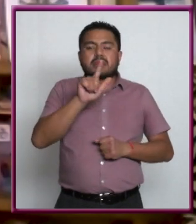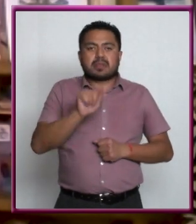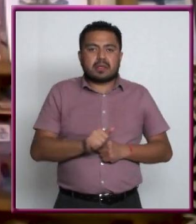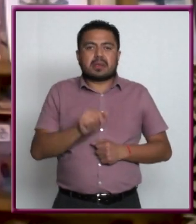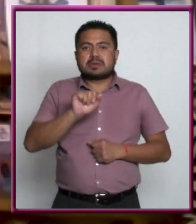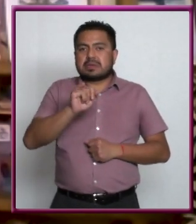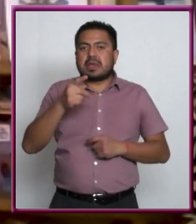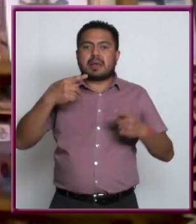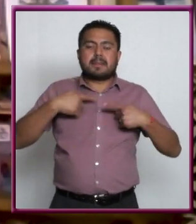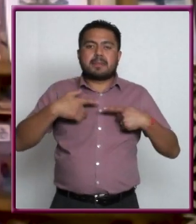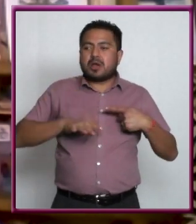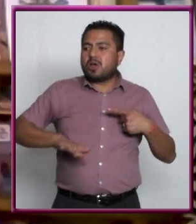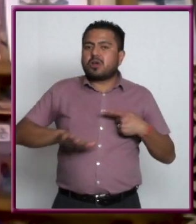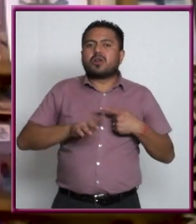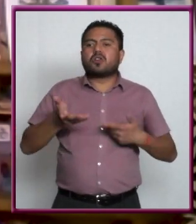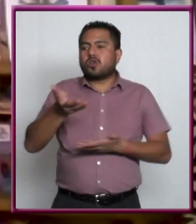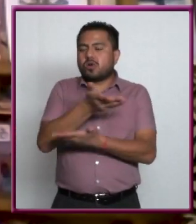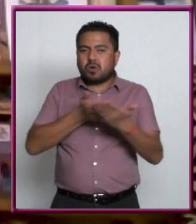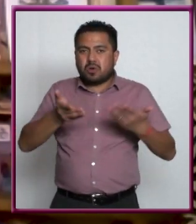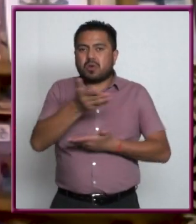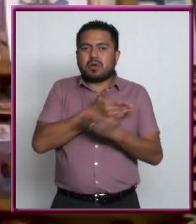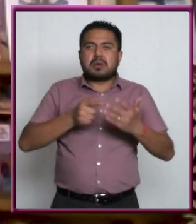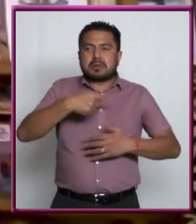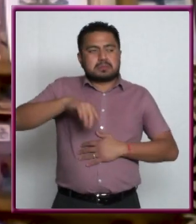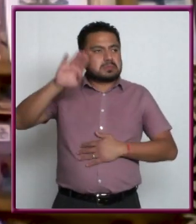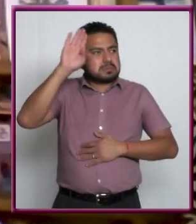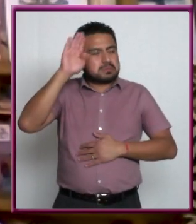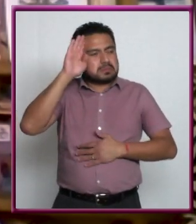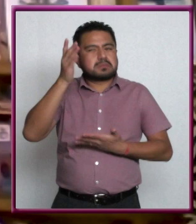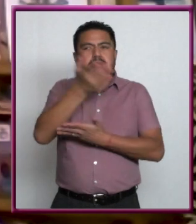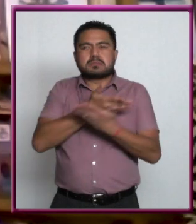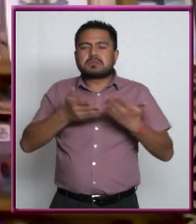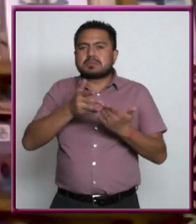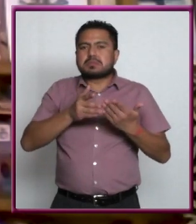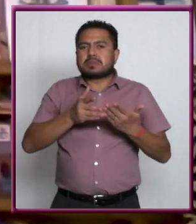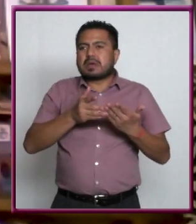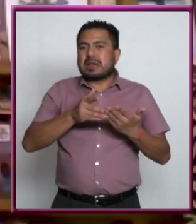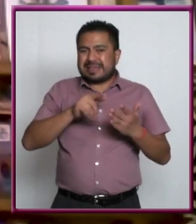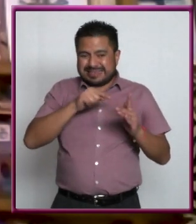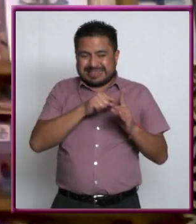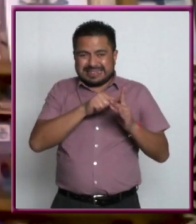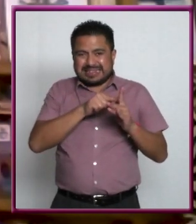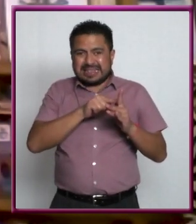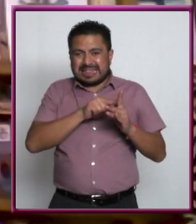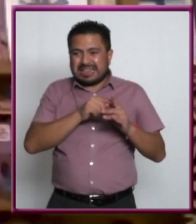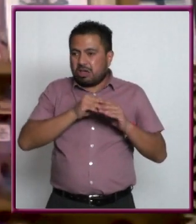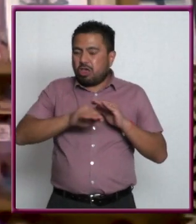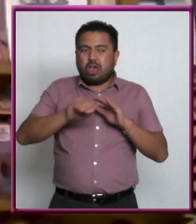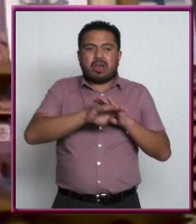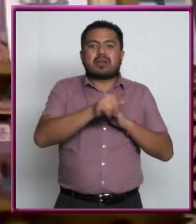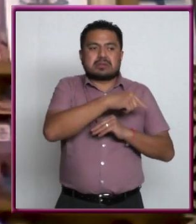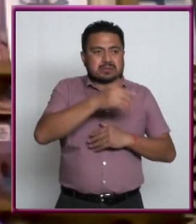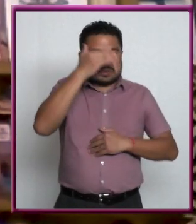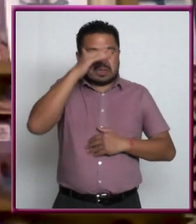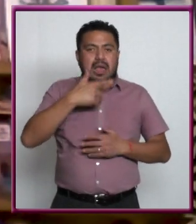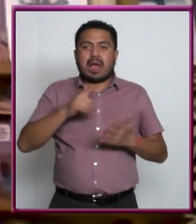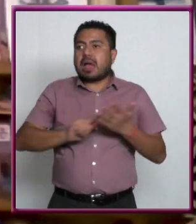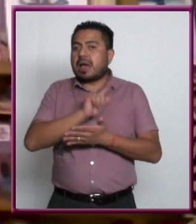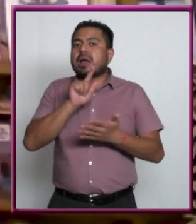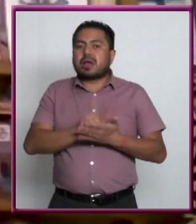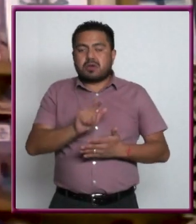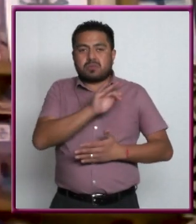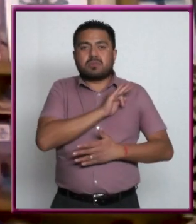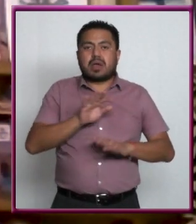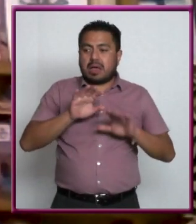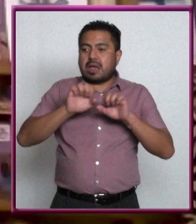vez, si las personas que comparten, que piensan compartir ilegalmente este pack de alguna manera, saben que